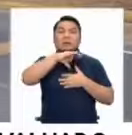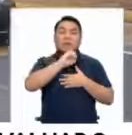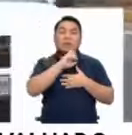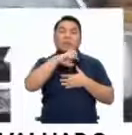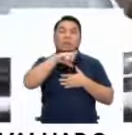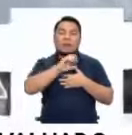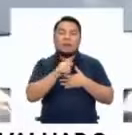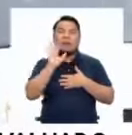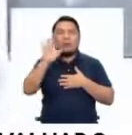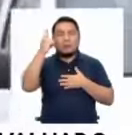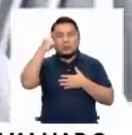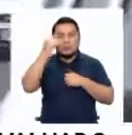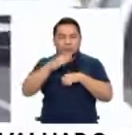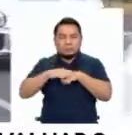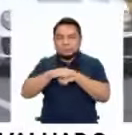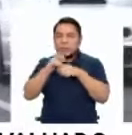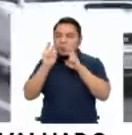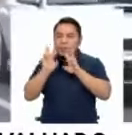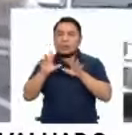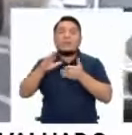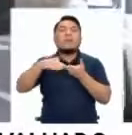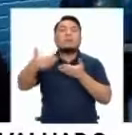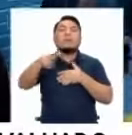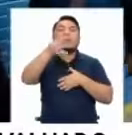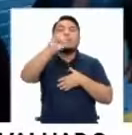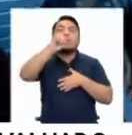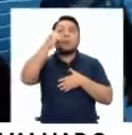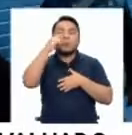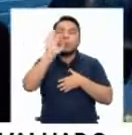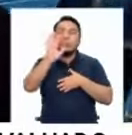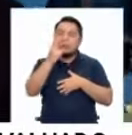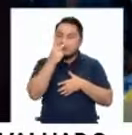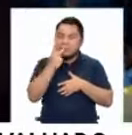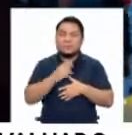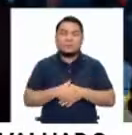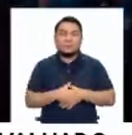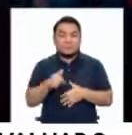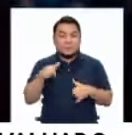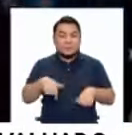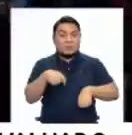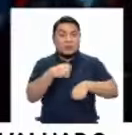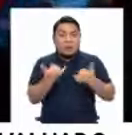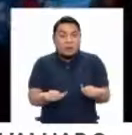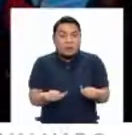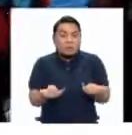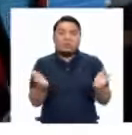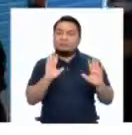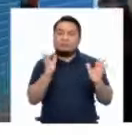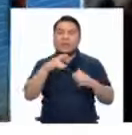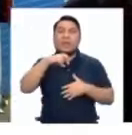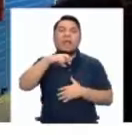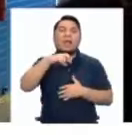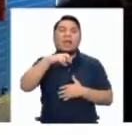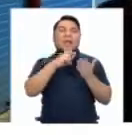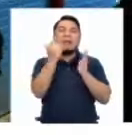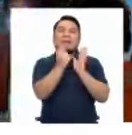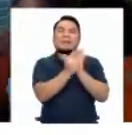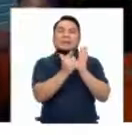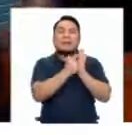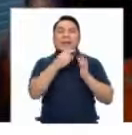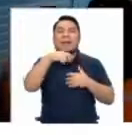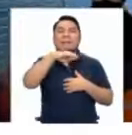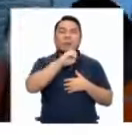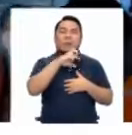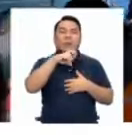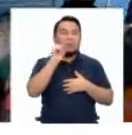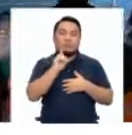a la situación que se presente después del 30 de junio. En estos momentos no, porque todavía seguimos en una situación de emergencia.